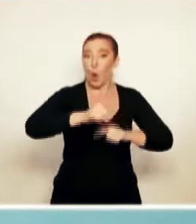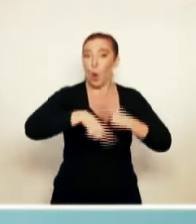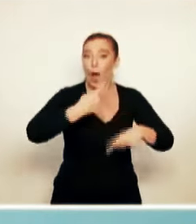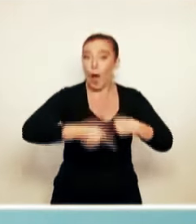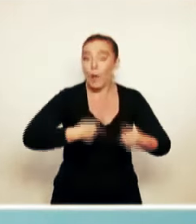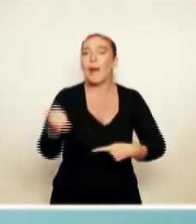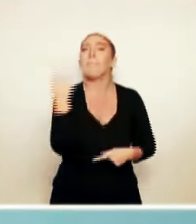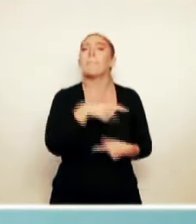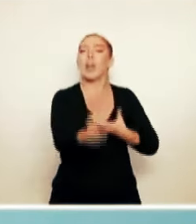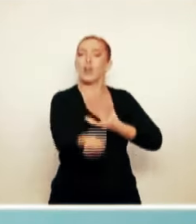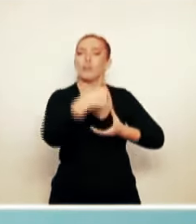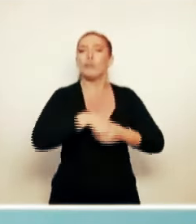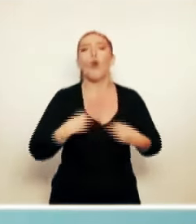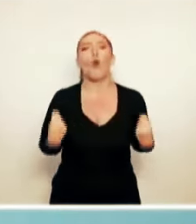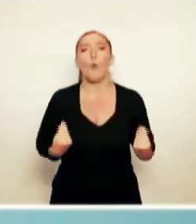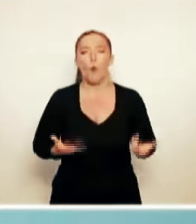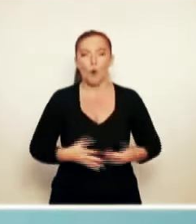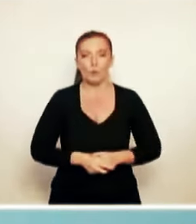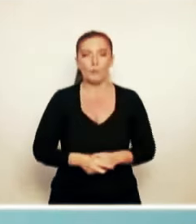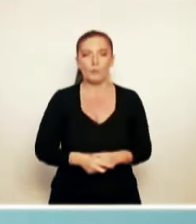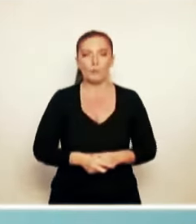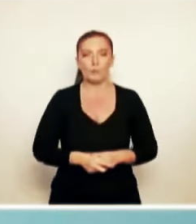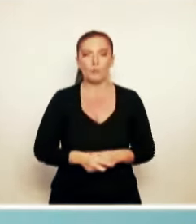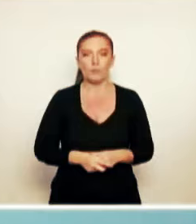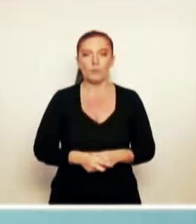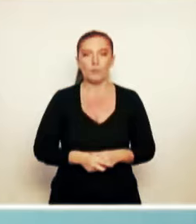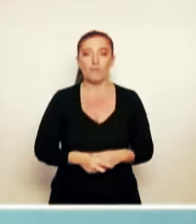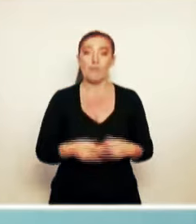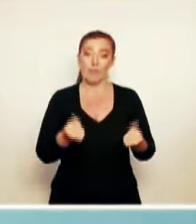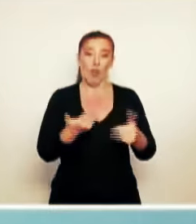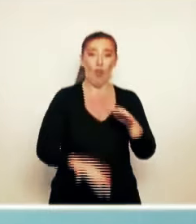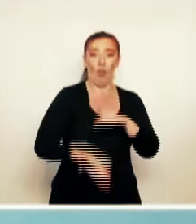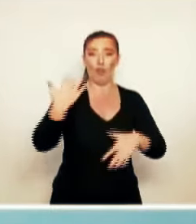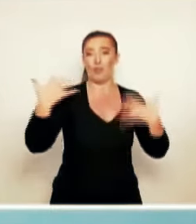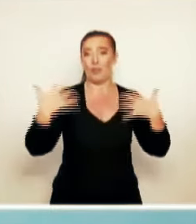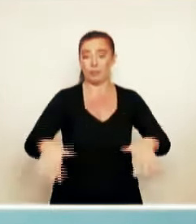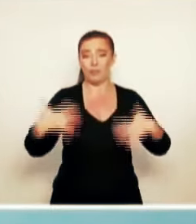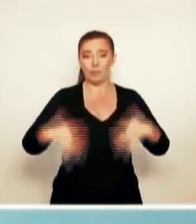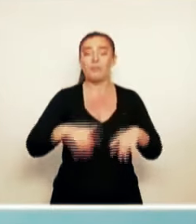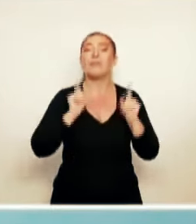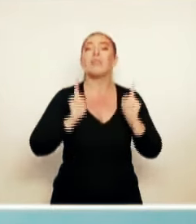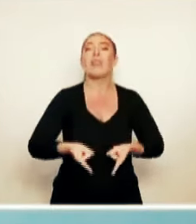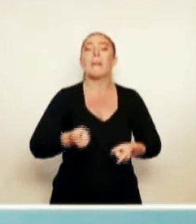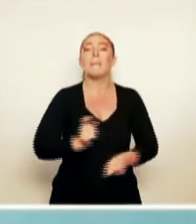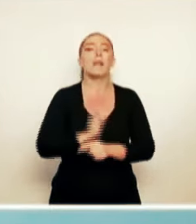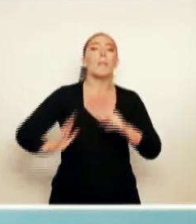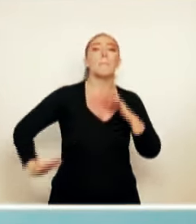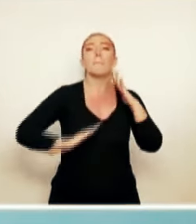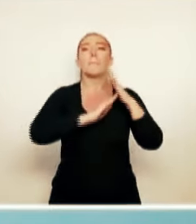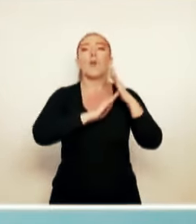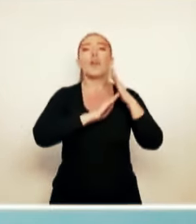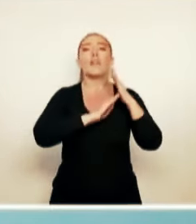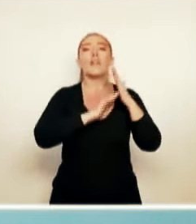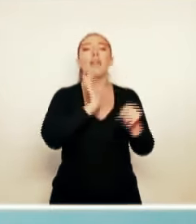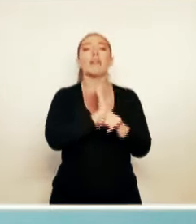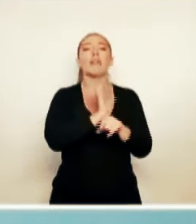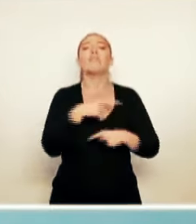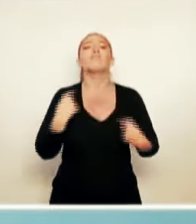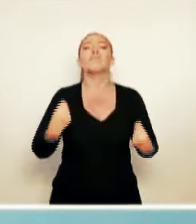pero ¿cómo las incorporan? Además de un alto costo. Le dan prioridad de